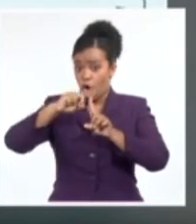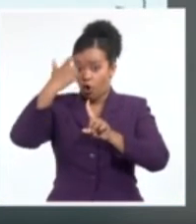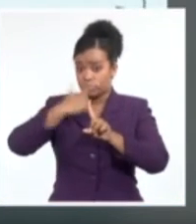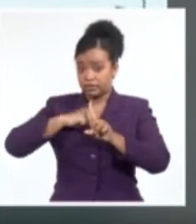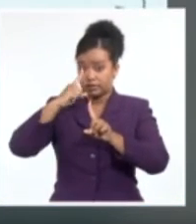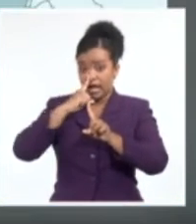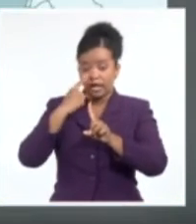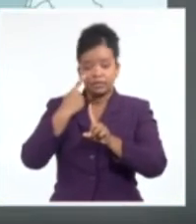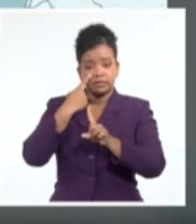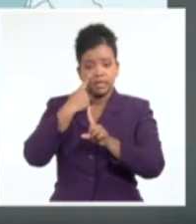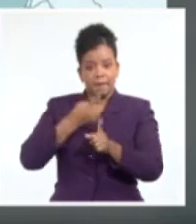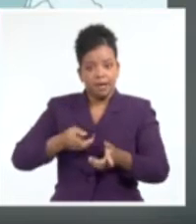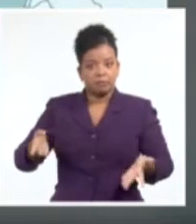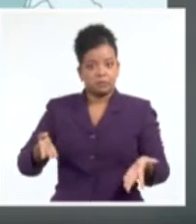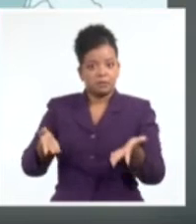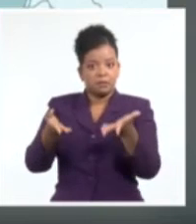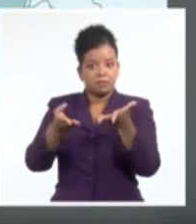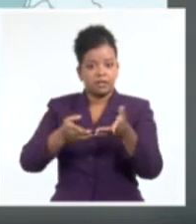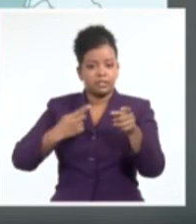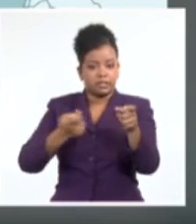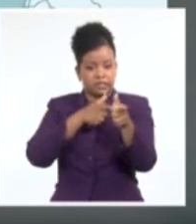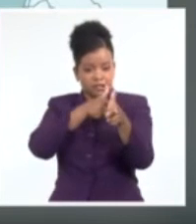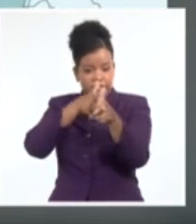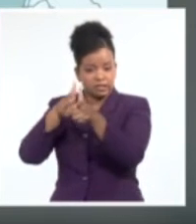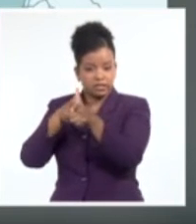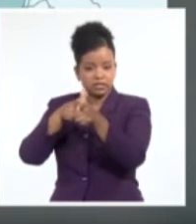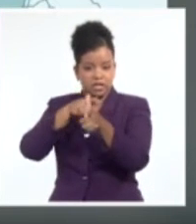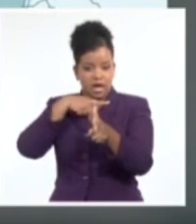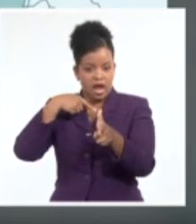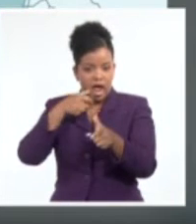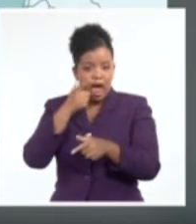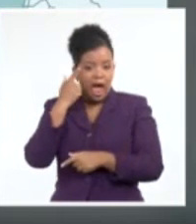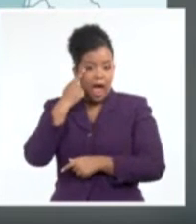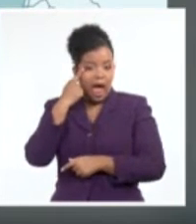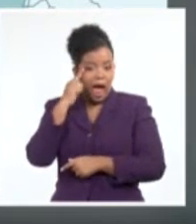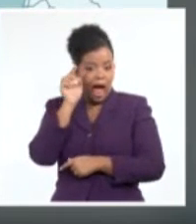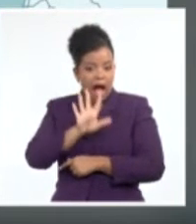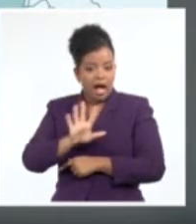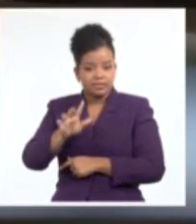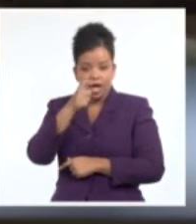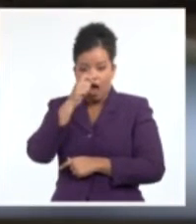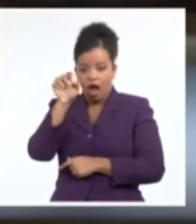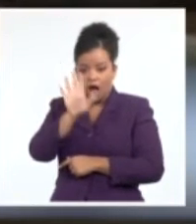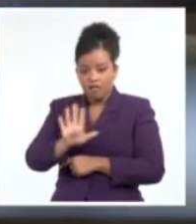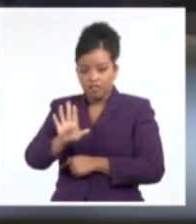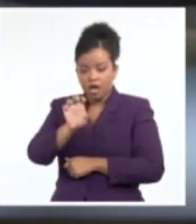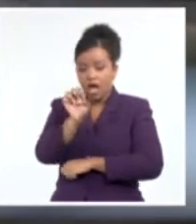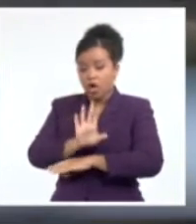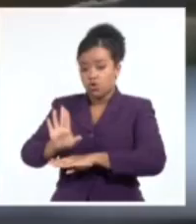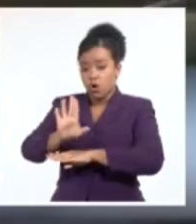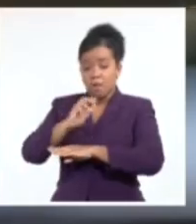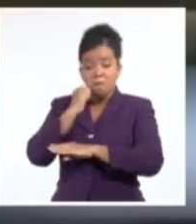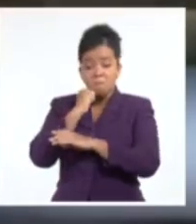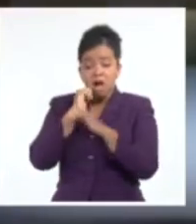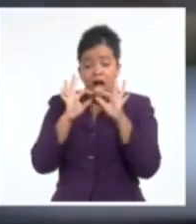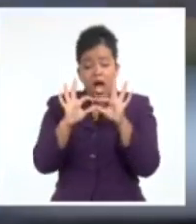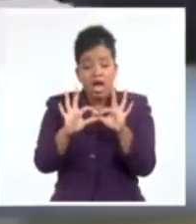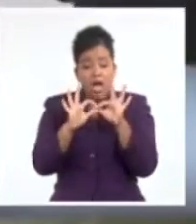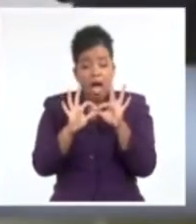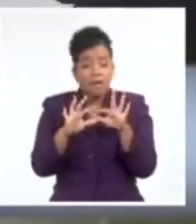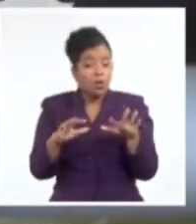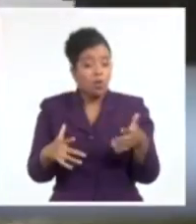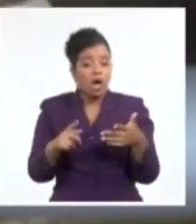alimentan enfrentamientos en Asia, África y Europa. Entre ellos, el más peligroso se desarrolla en